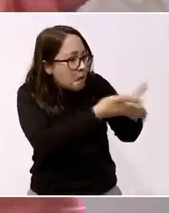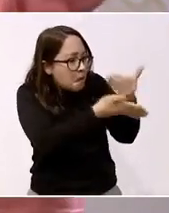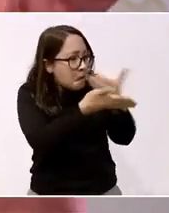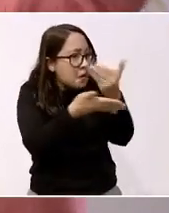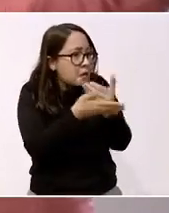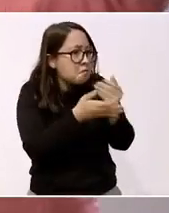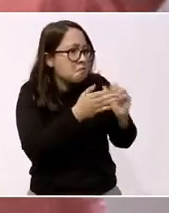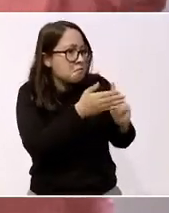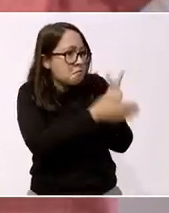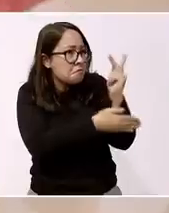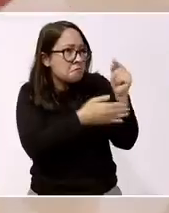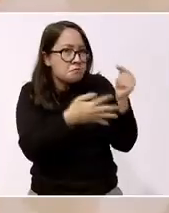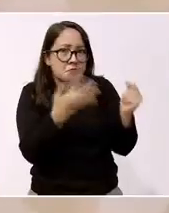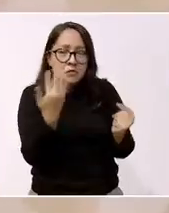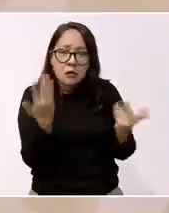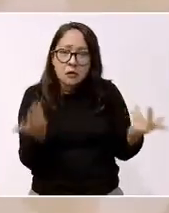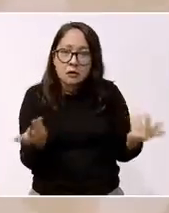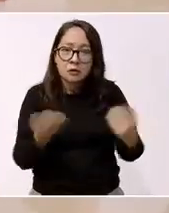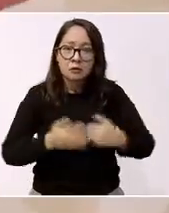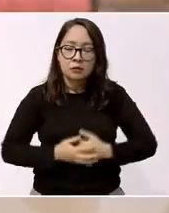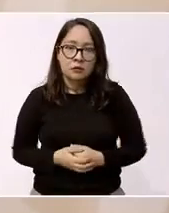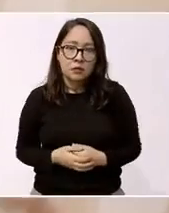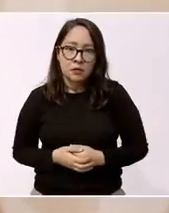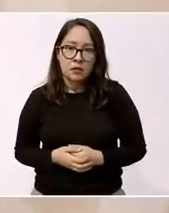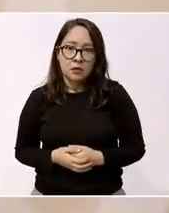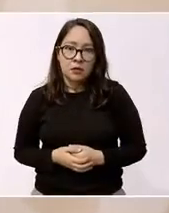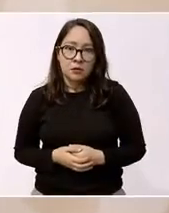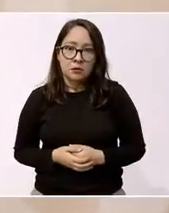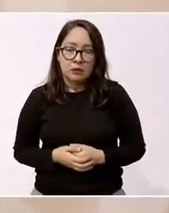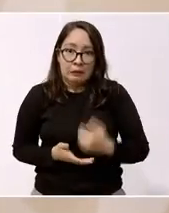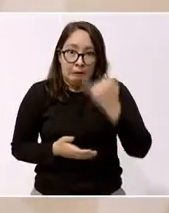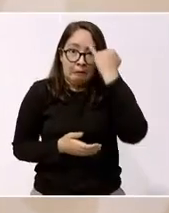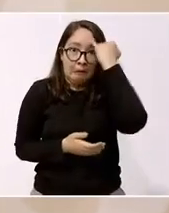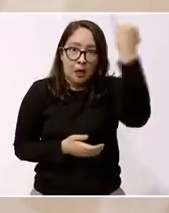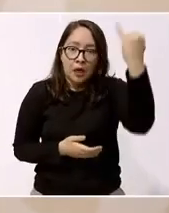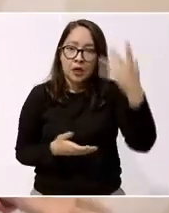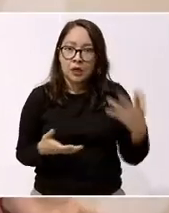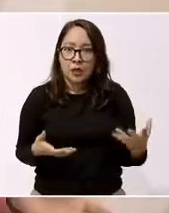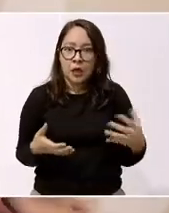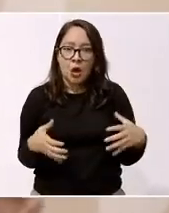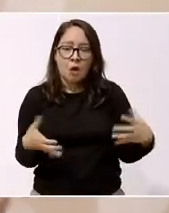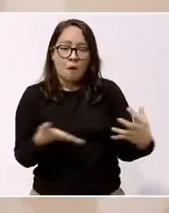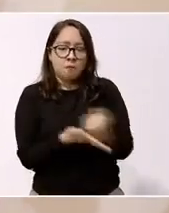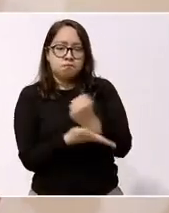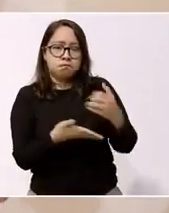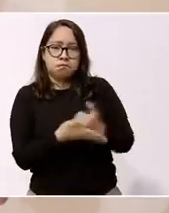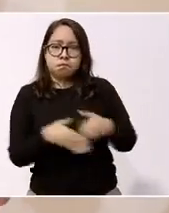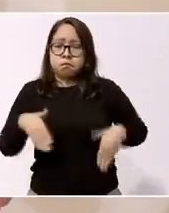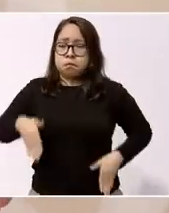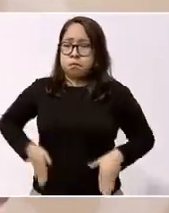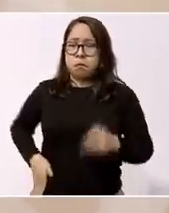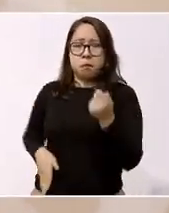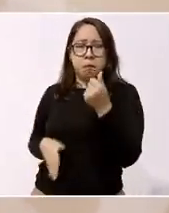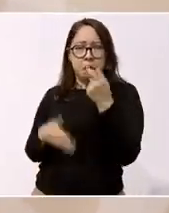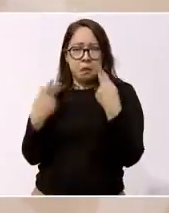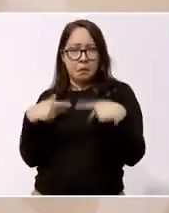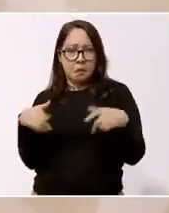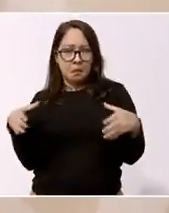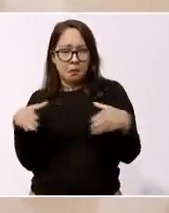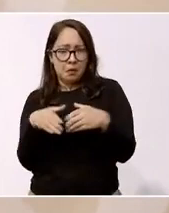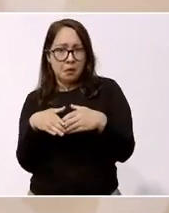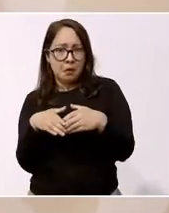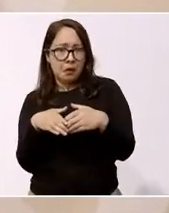etcétera, etcétera, etcétera, y se queda todo arriba y no hay beneficio. Entonces